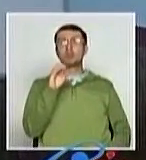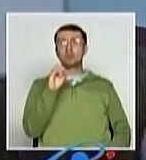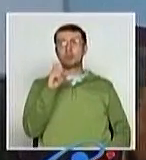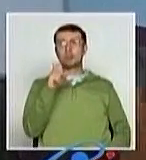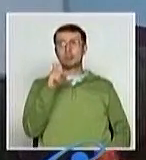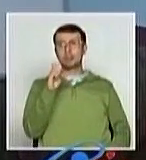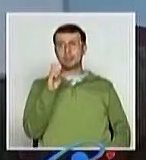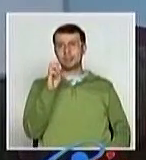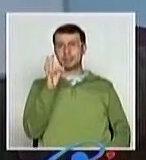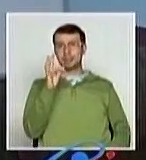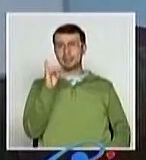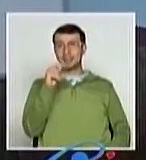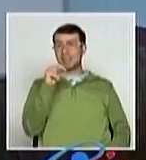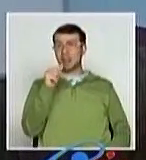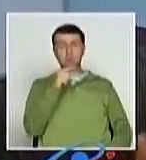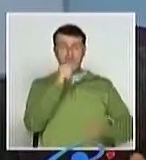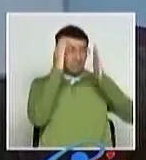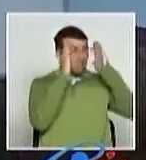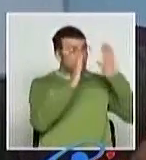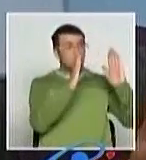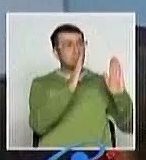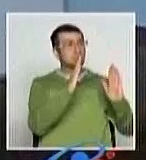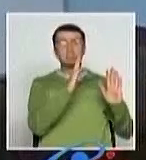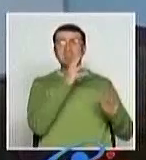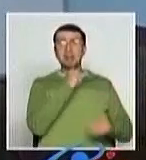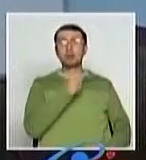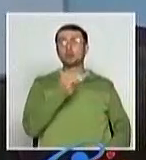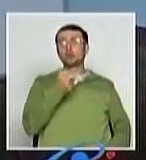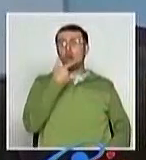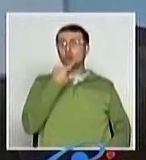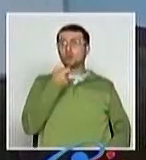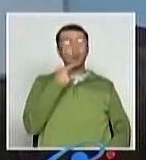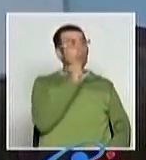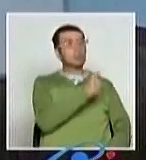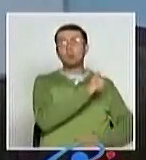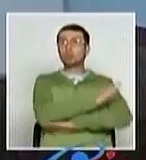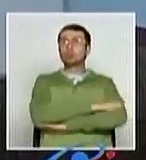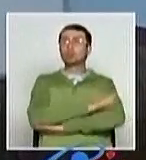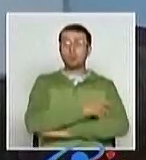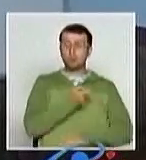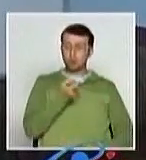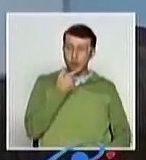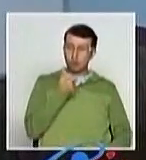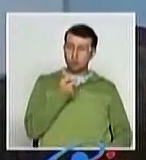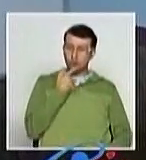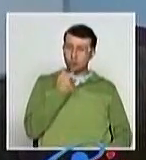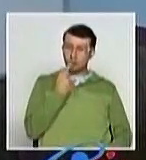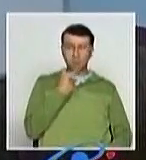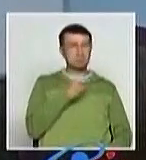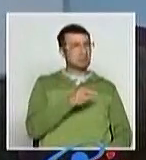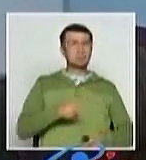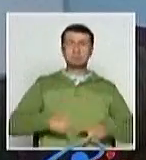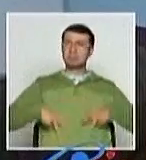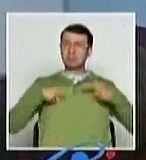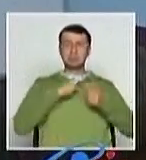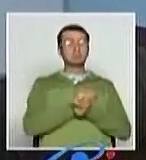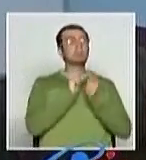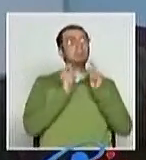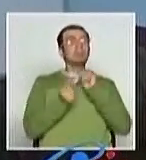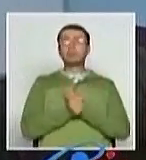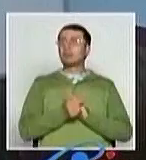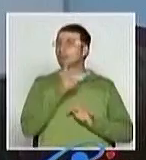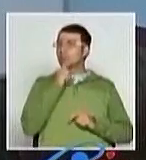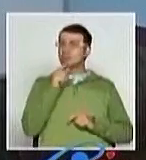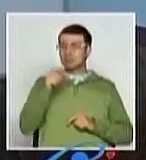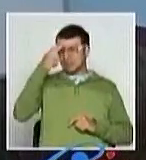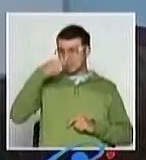la señora se ve para su casa tomar puntualmente la floxetina pero vio que su vida no cambiaba malas relaciones con